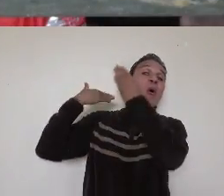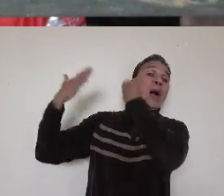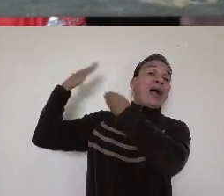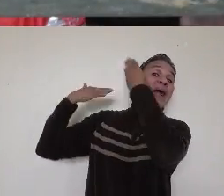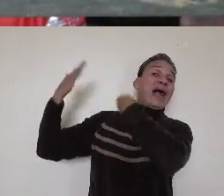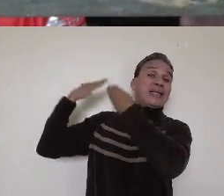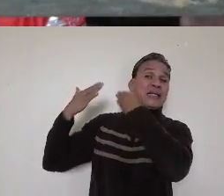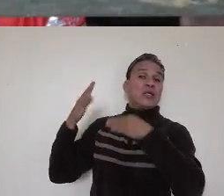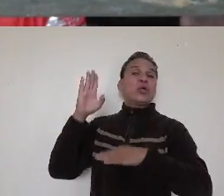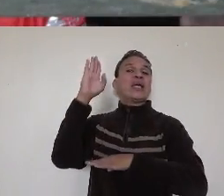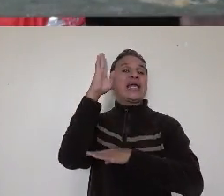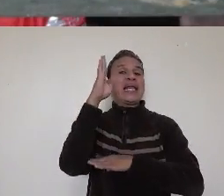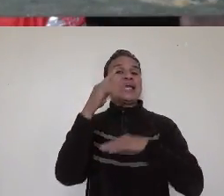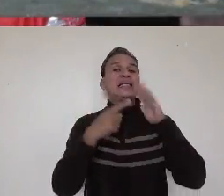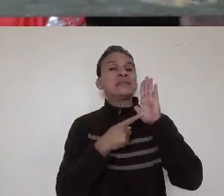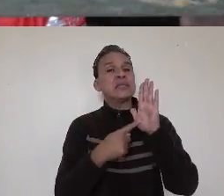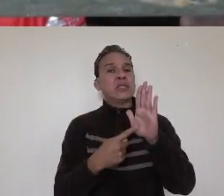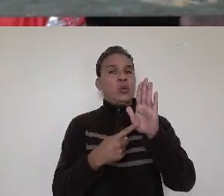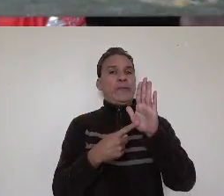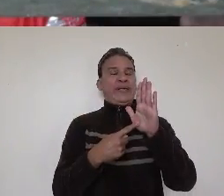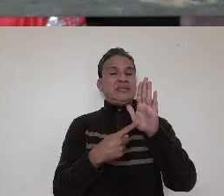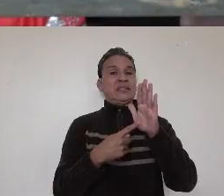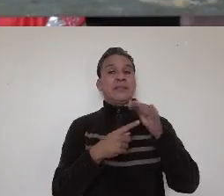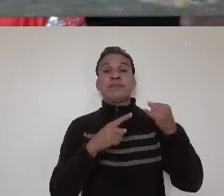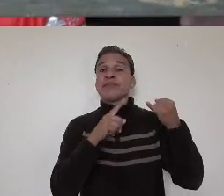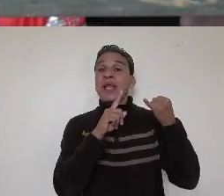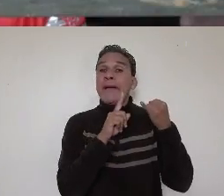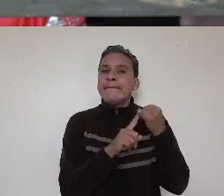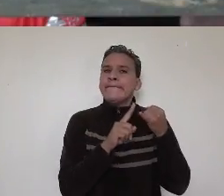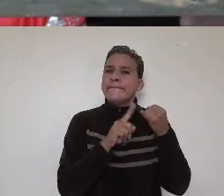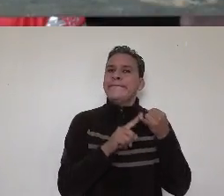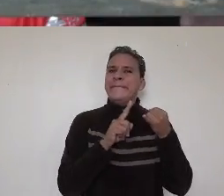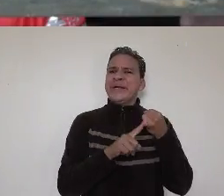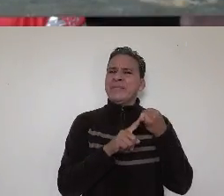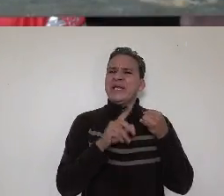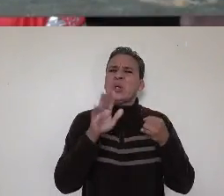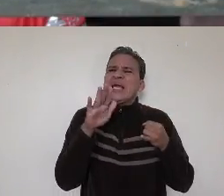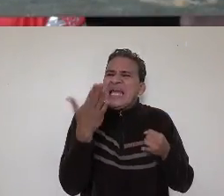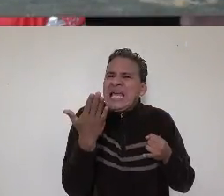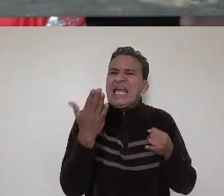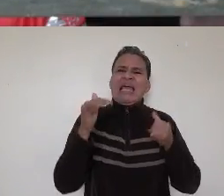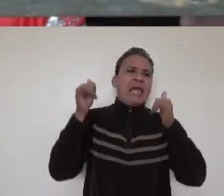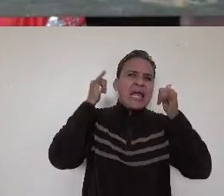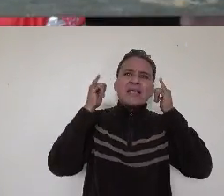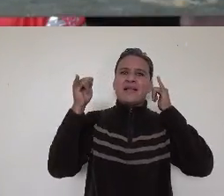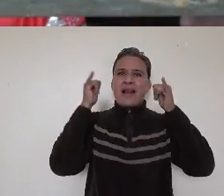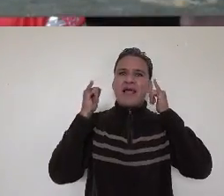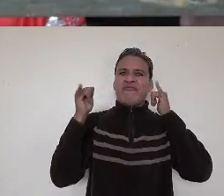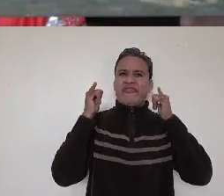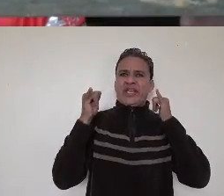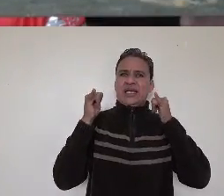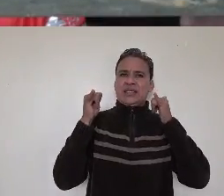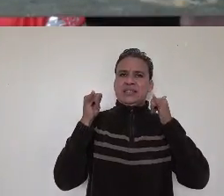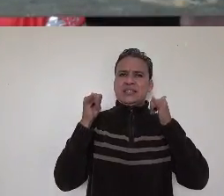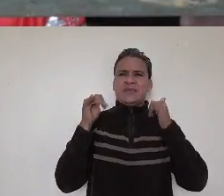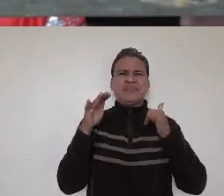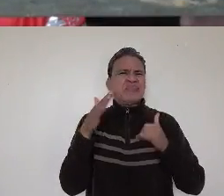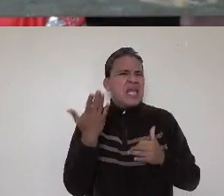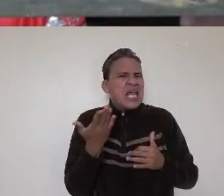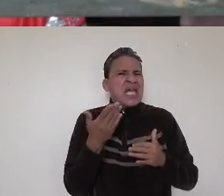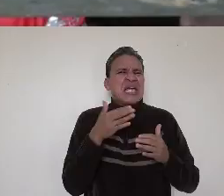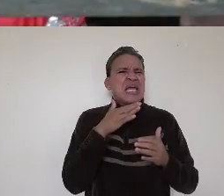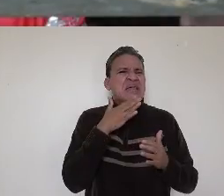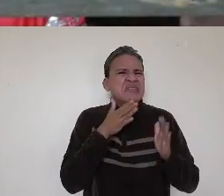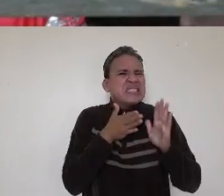que la iglesia nos presenta. Primero, ¿qué es esa fiesta? ¿A qué se refiere